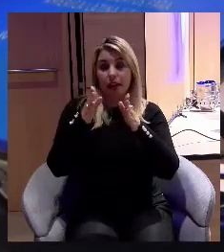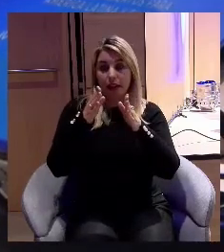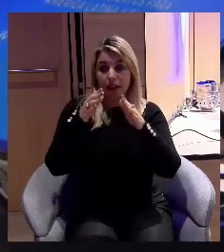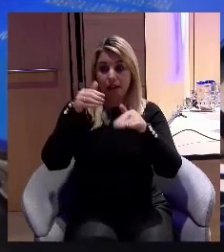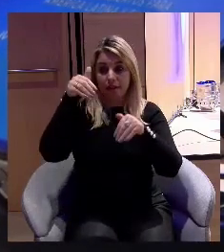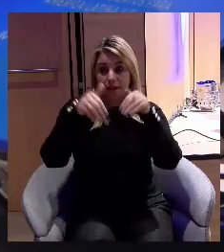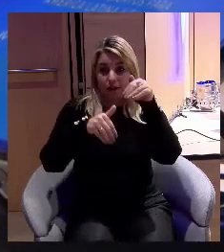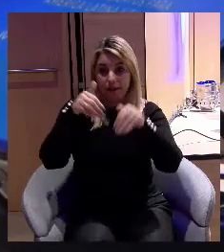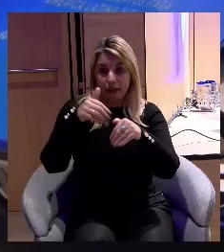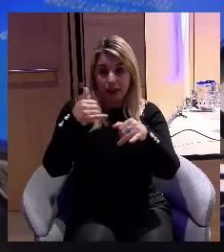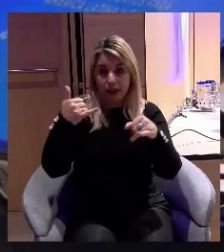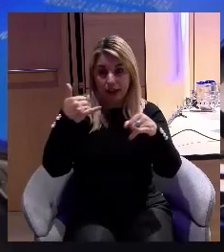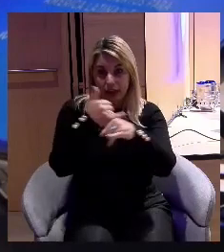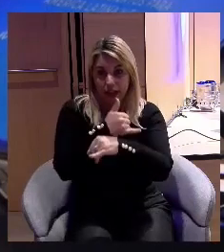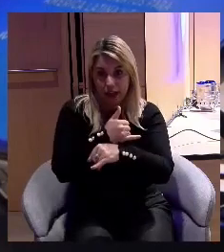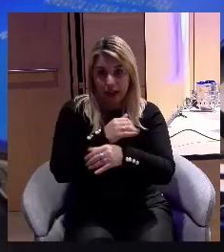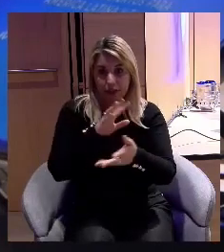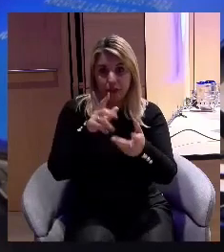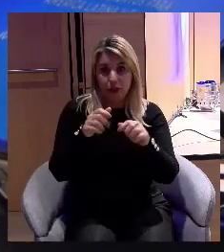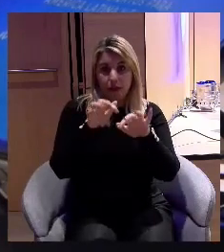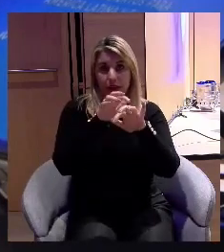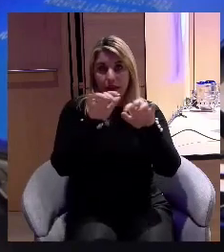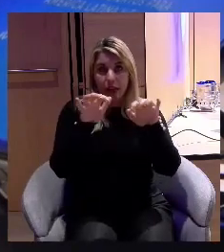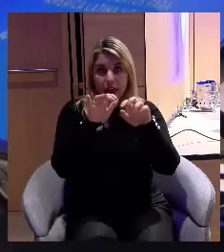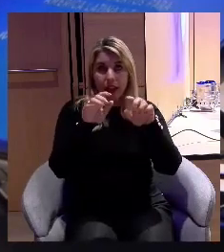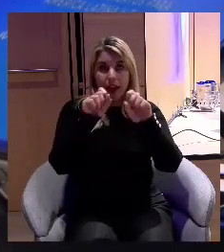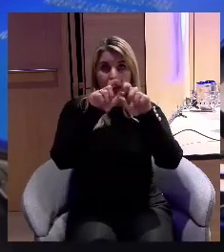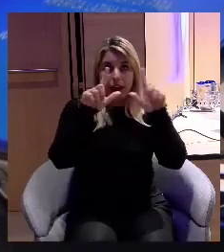la hora de aplicar pauta digital, por ejemplo.